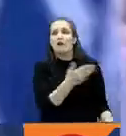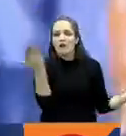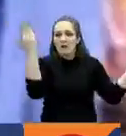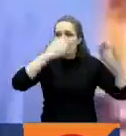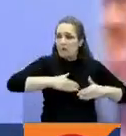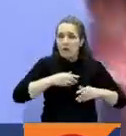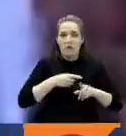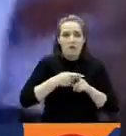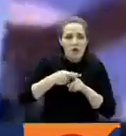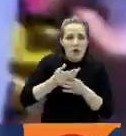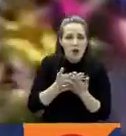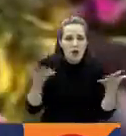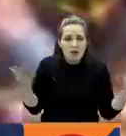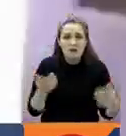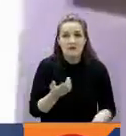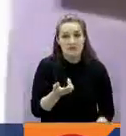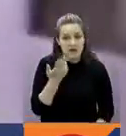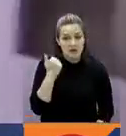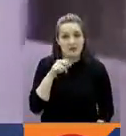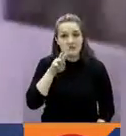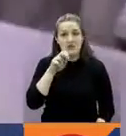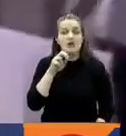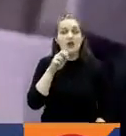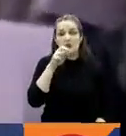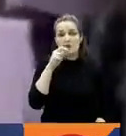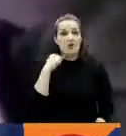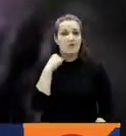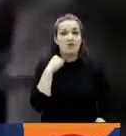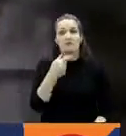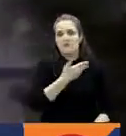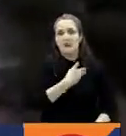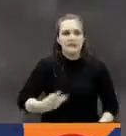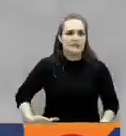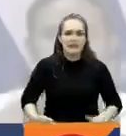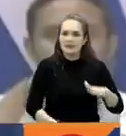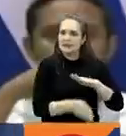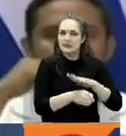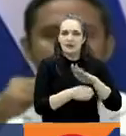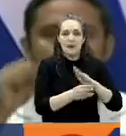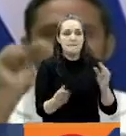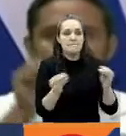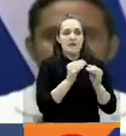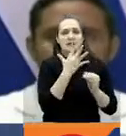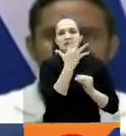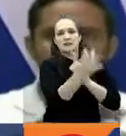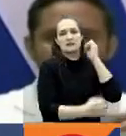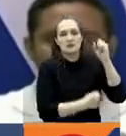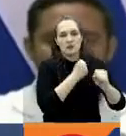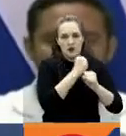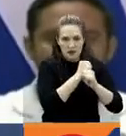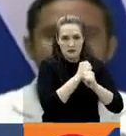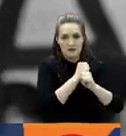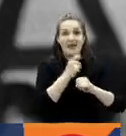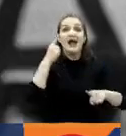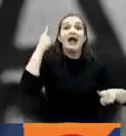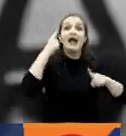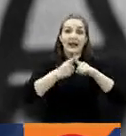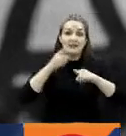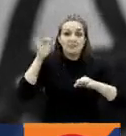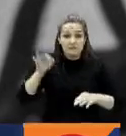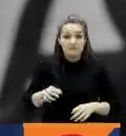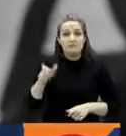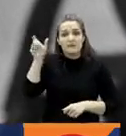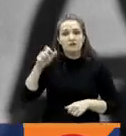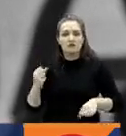7 de noviembre. Aferrado al poder, Ortega seguirá siendo el presidente de Nicaragua durante 5 años más. El exguerrillero sandinista, que